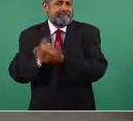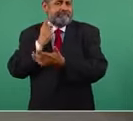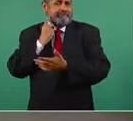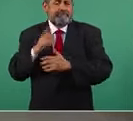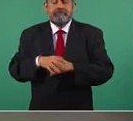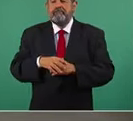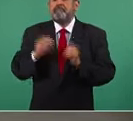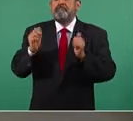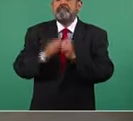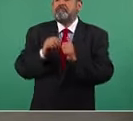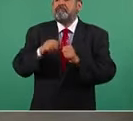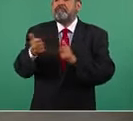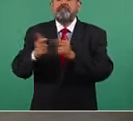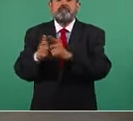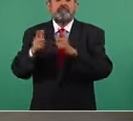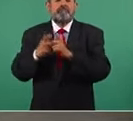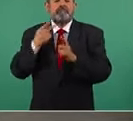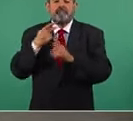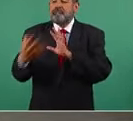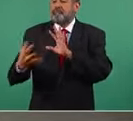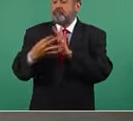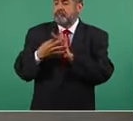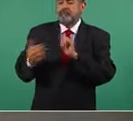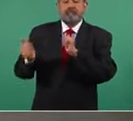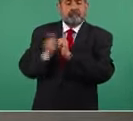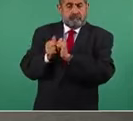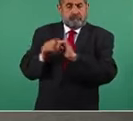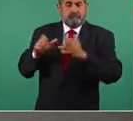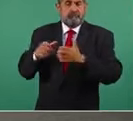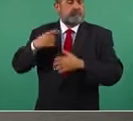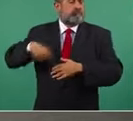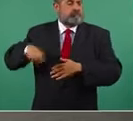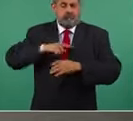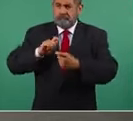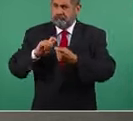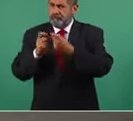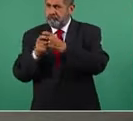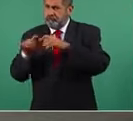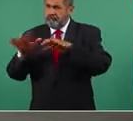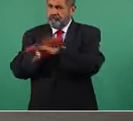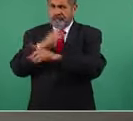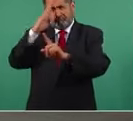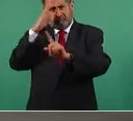partidos que están a favor de la transformación